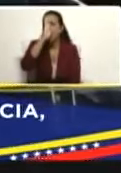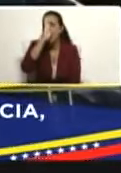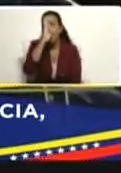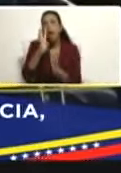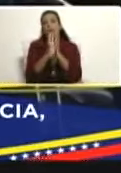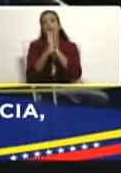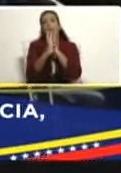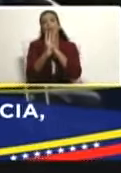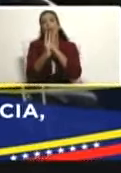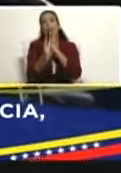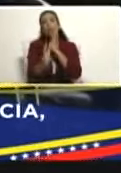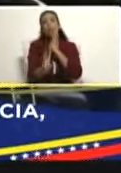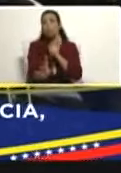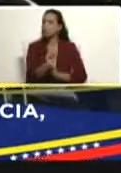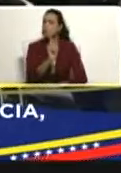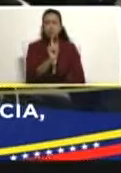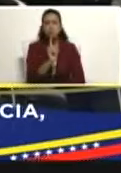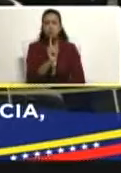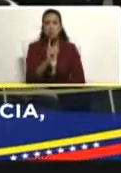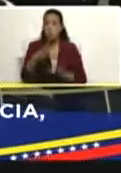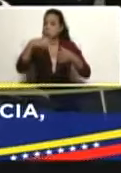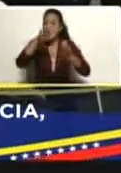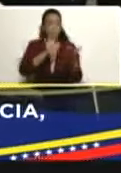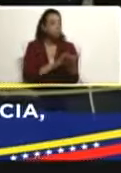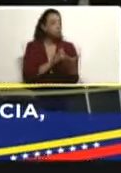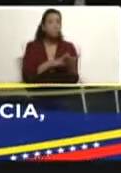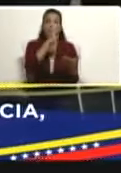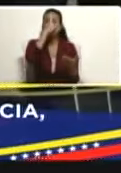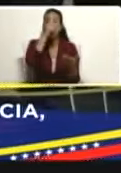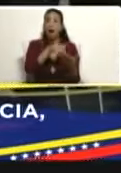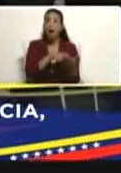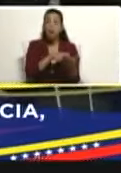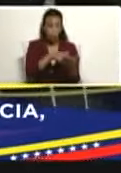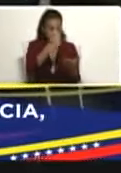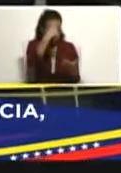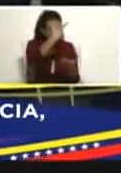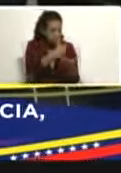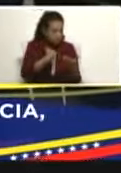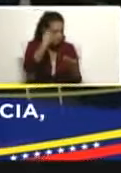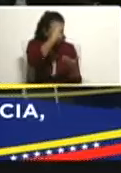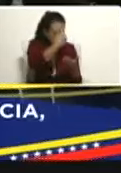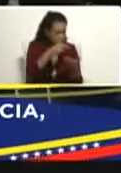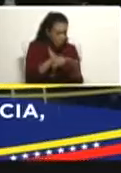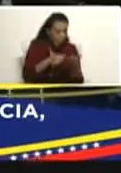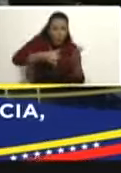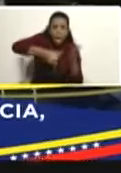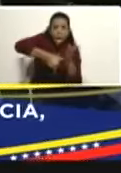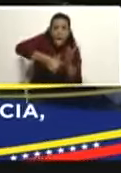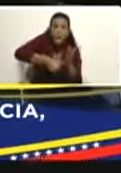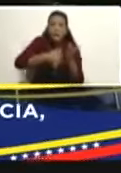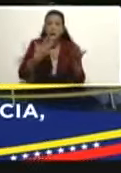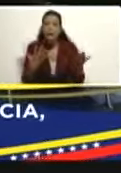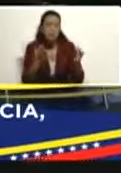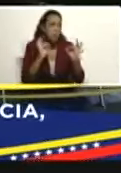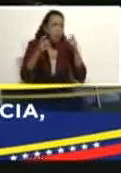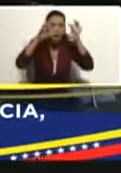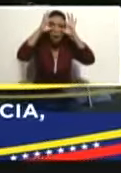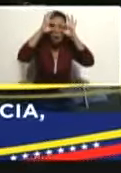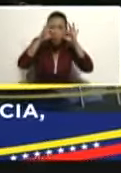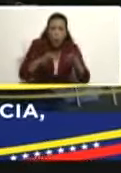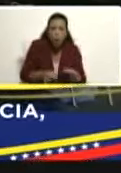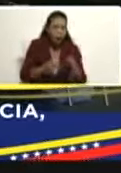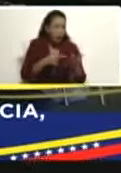una agencia bancaria, sino que el banco está en su mano, está en el reconocimiento de bioparámetros o de reconocimientos faciales, de